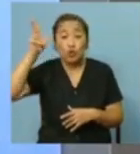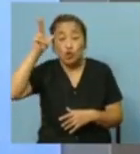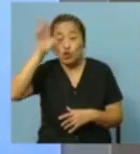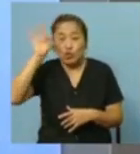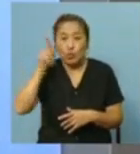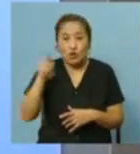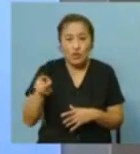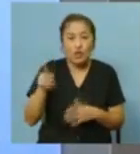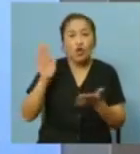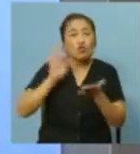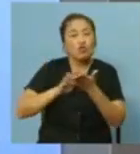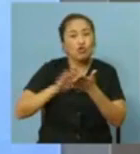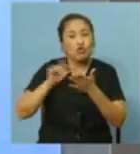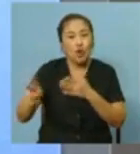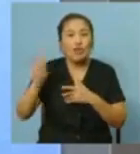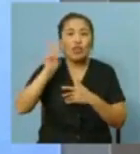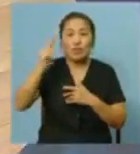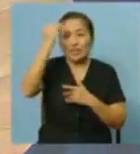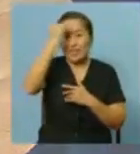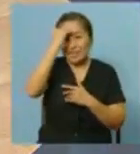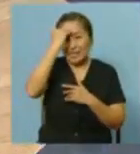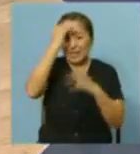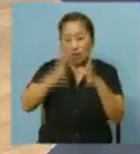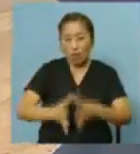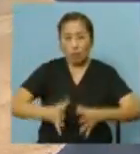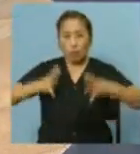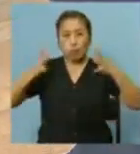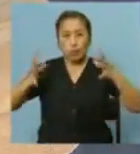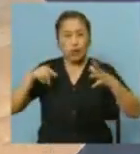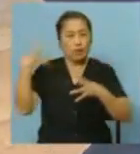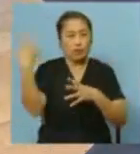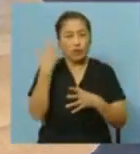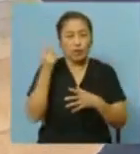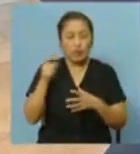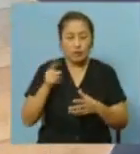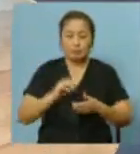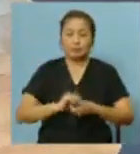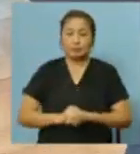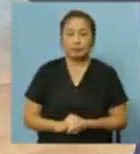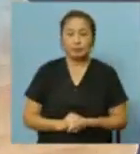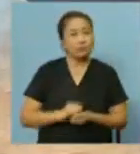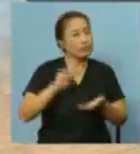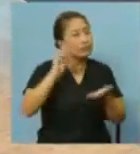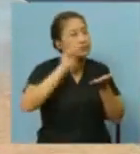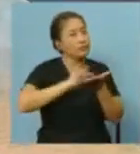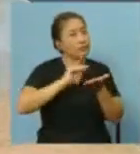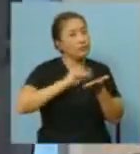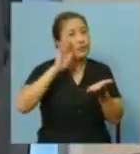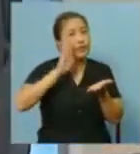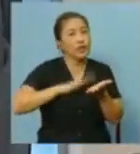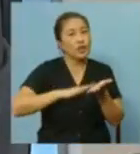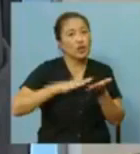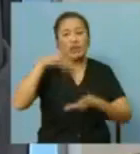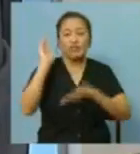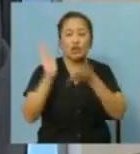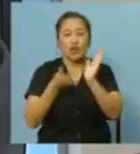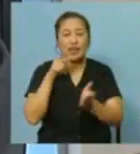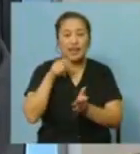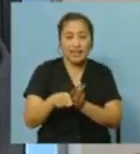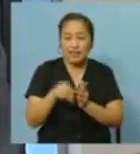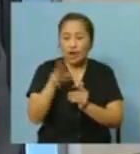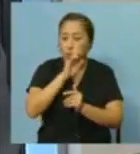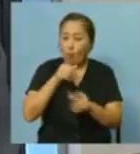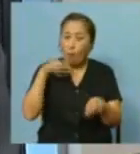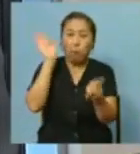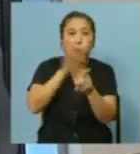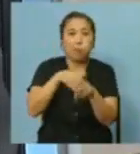ciento respecto de 2015 un crecimiento muy importante diputada respecto a la violencia de género sabemos